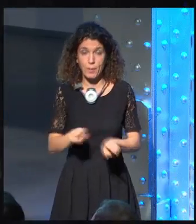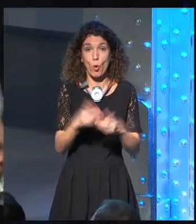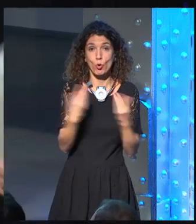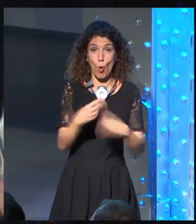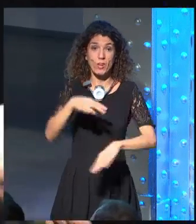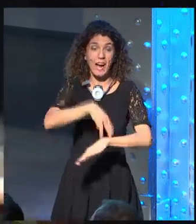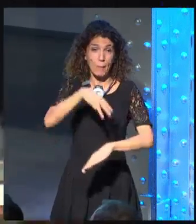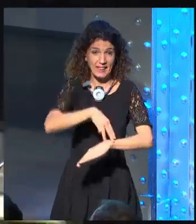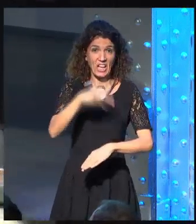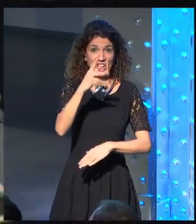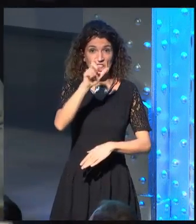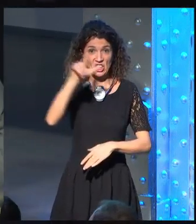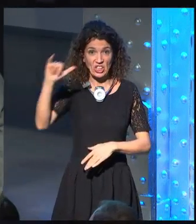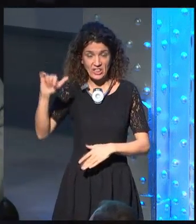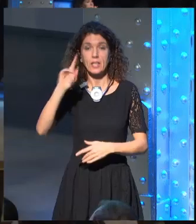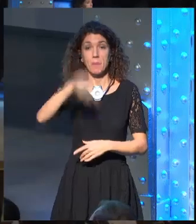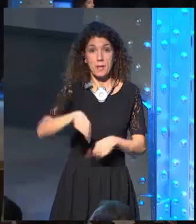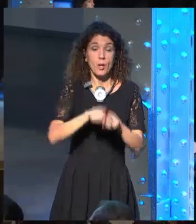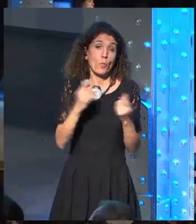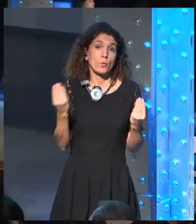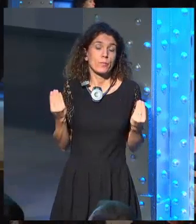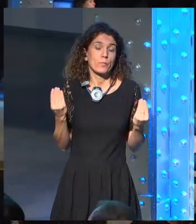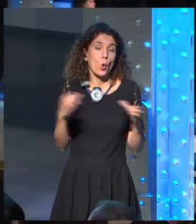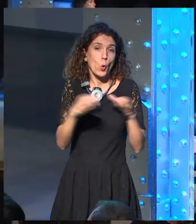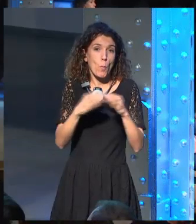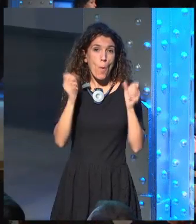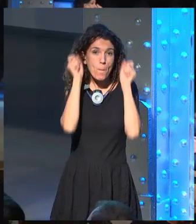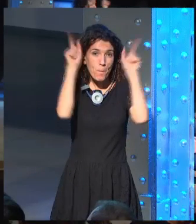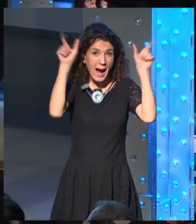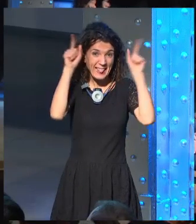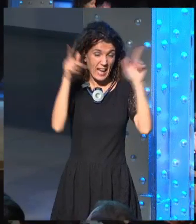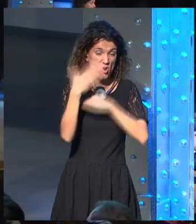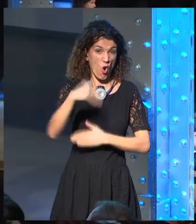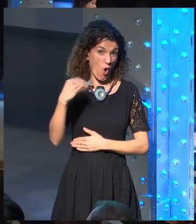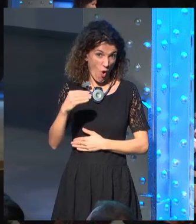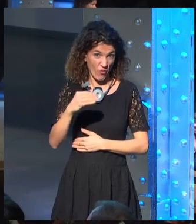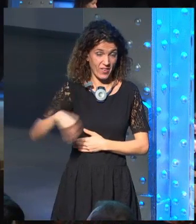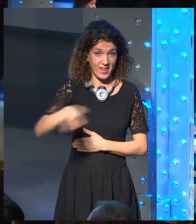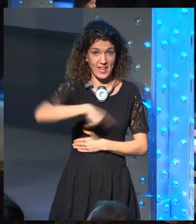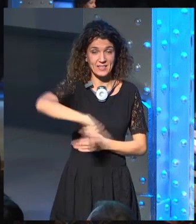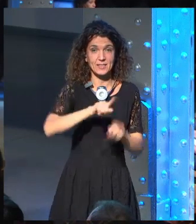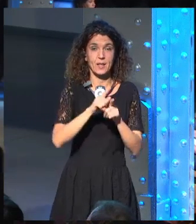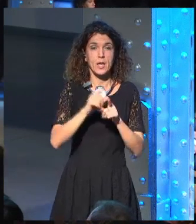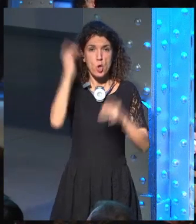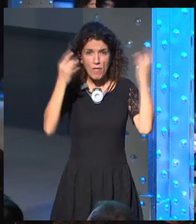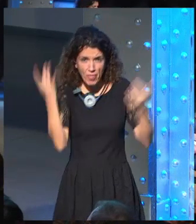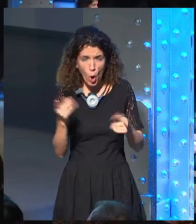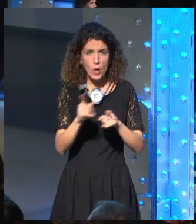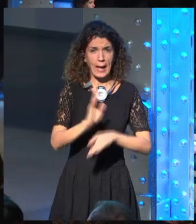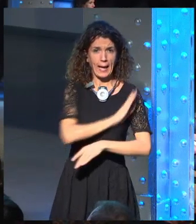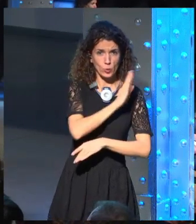también tenemos a nuestros martianos, que ya los conocéis. Son jóvenes, innovadores,